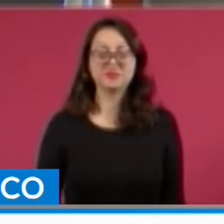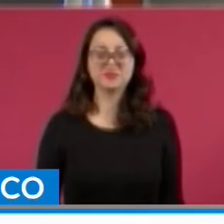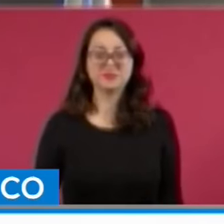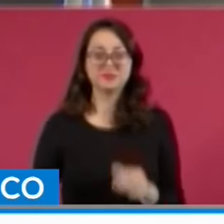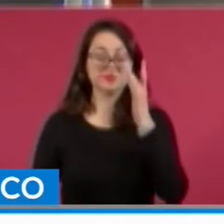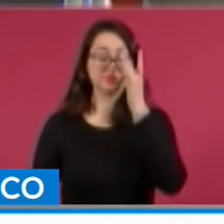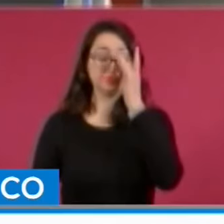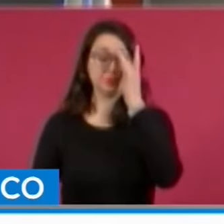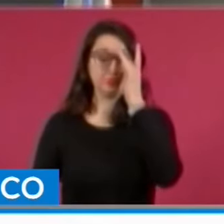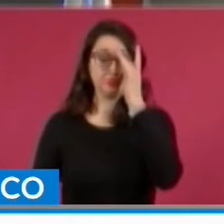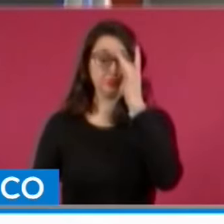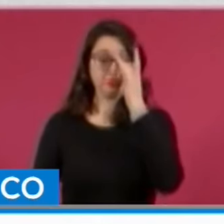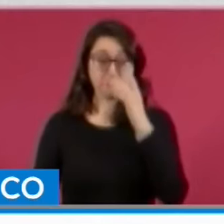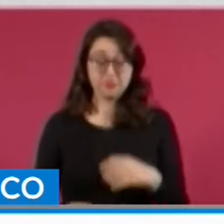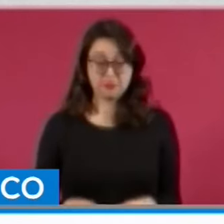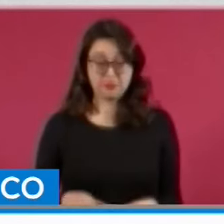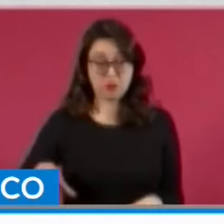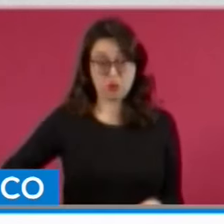Yo espero que el gobierno de Estados Unidos